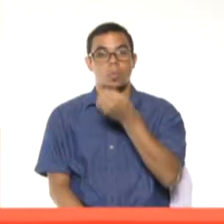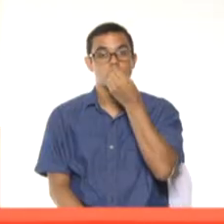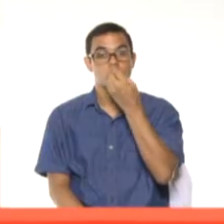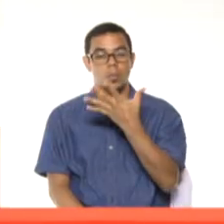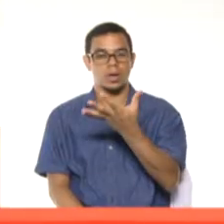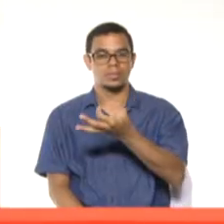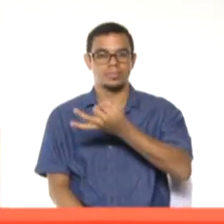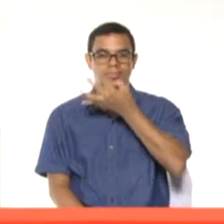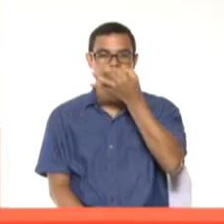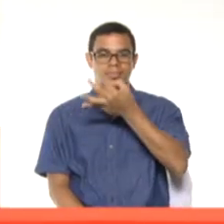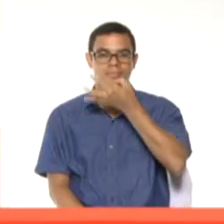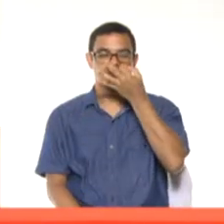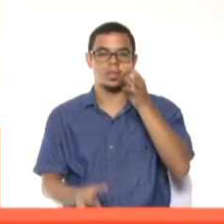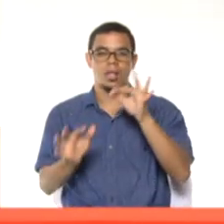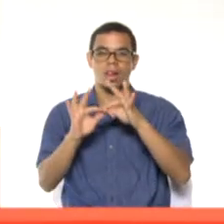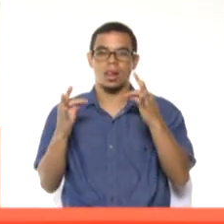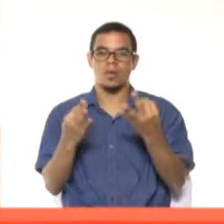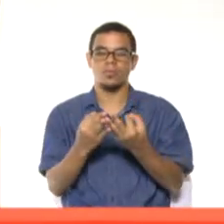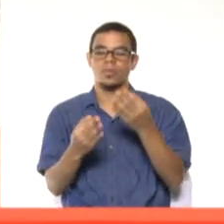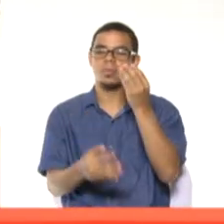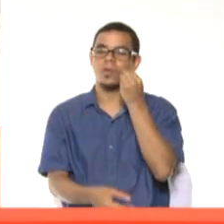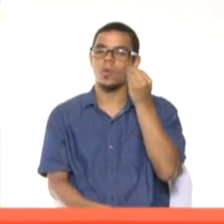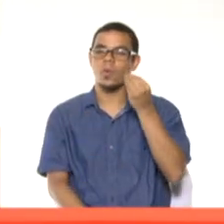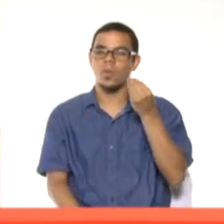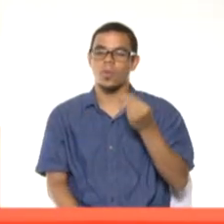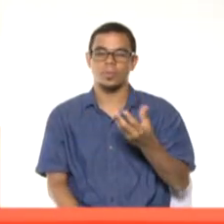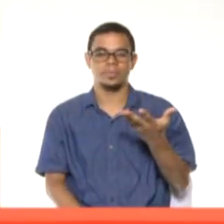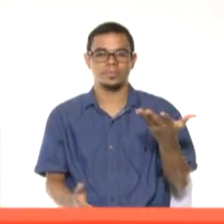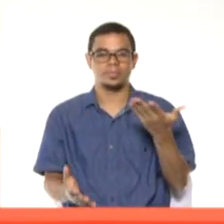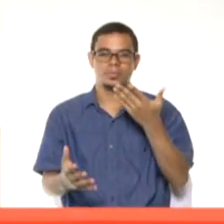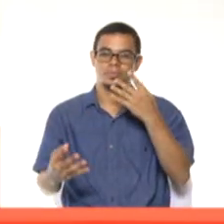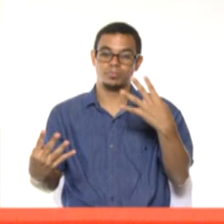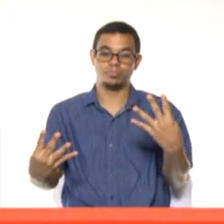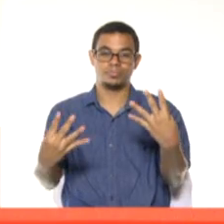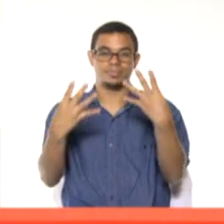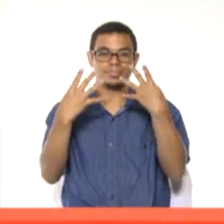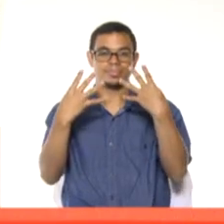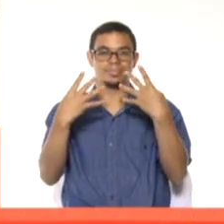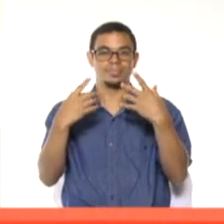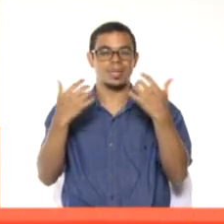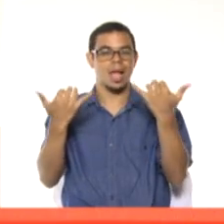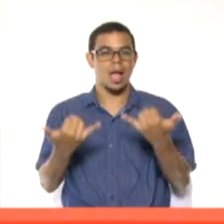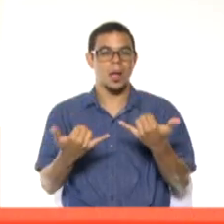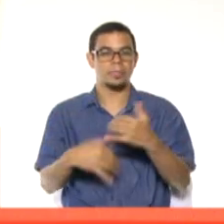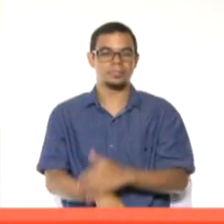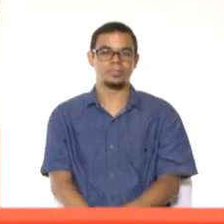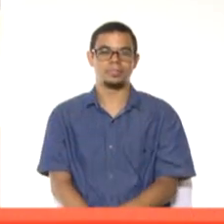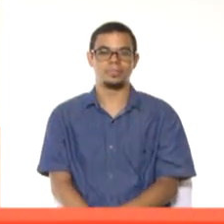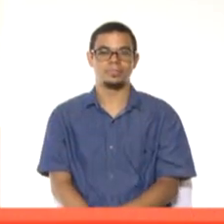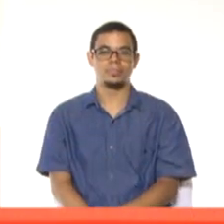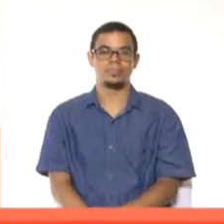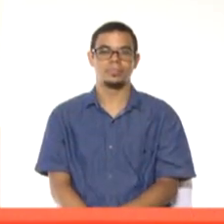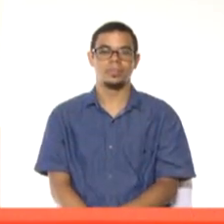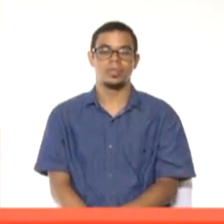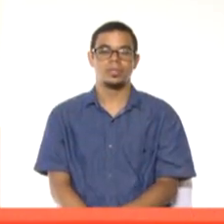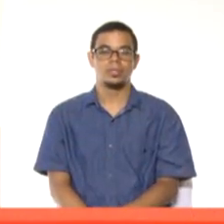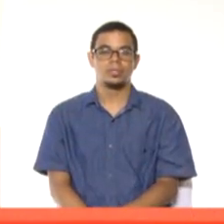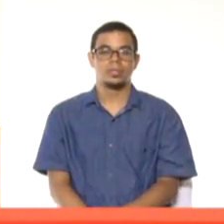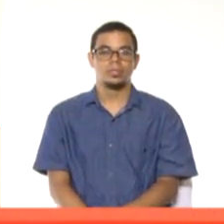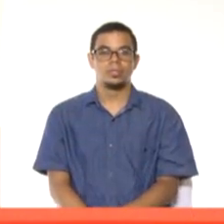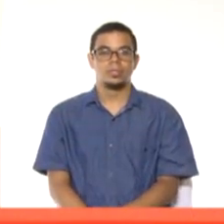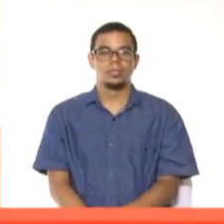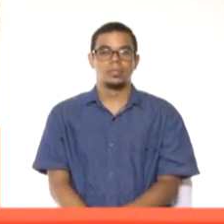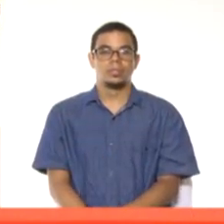Muy buenas tardes a nuestra familia y jóvenes venezolanos que nos acompañan en el día de hoy. Desde nuestro